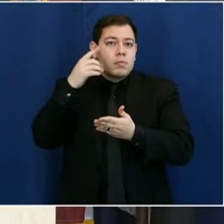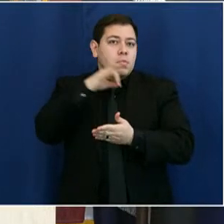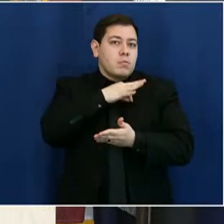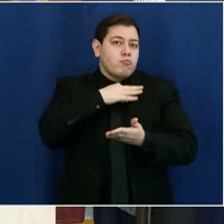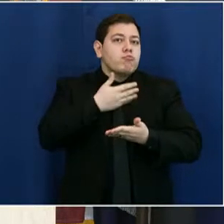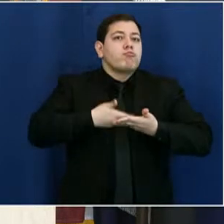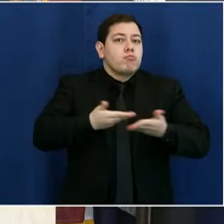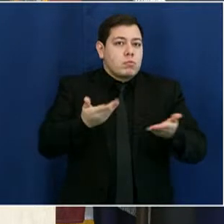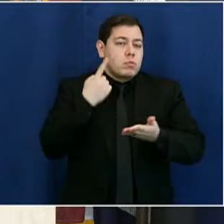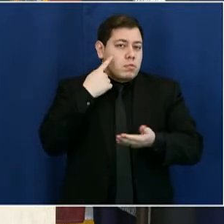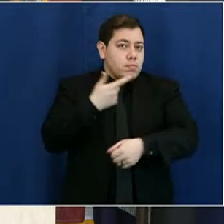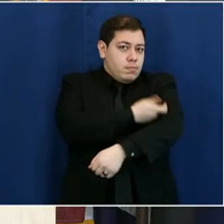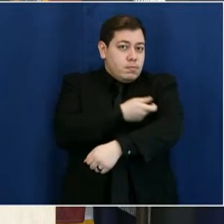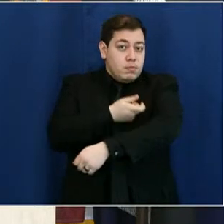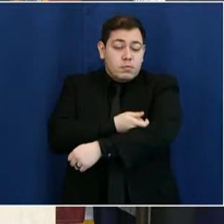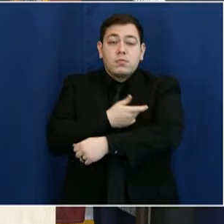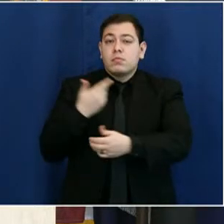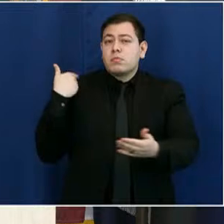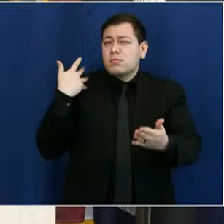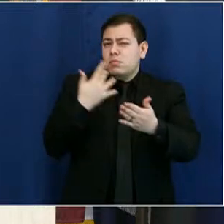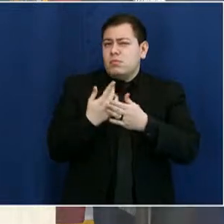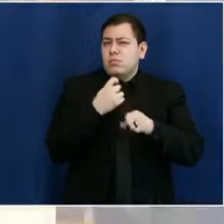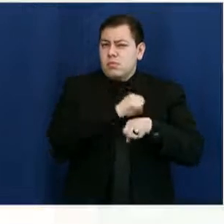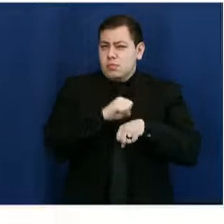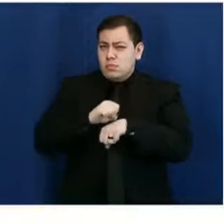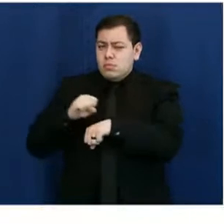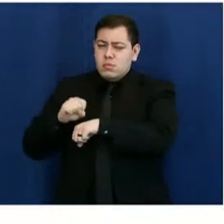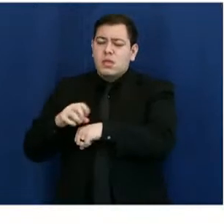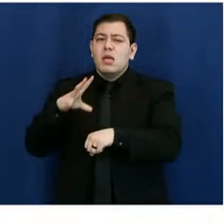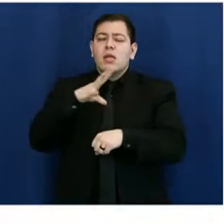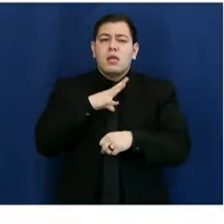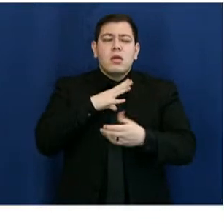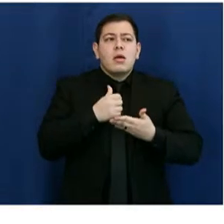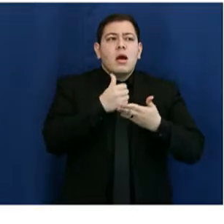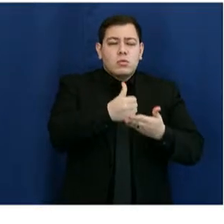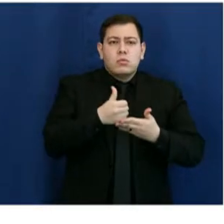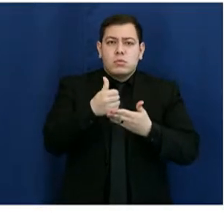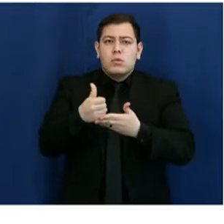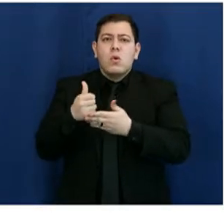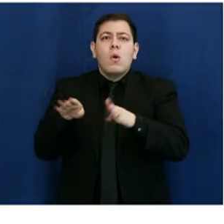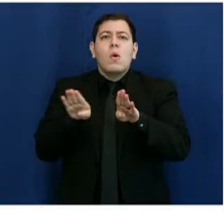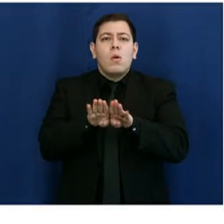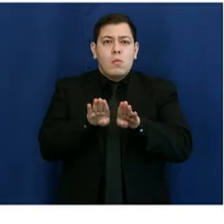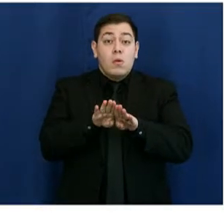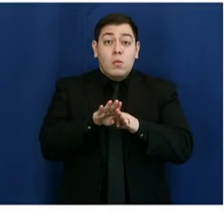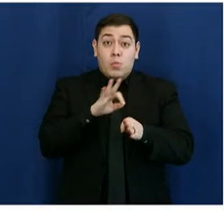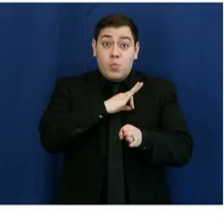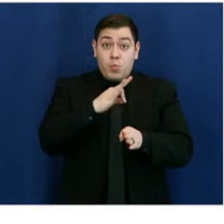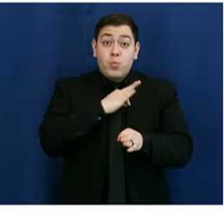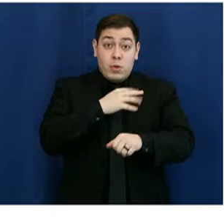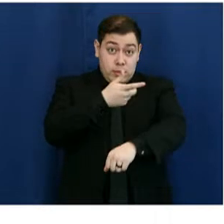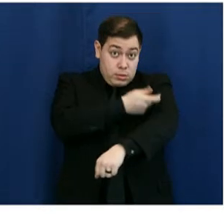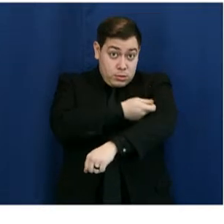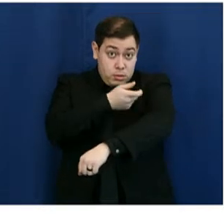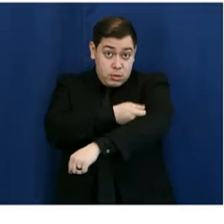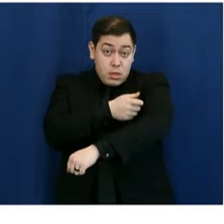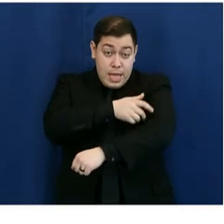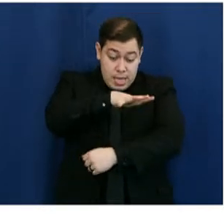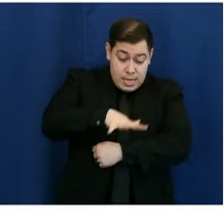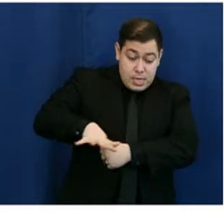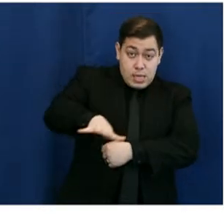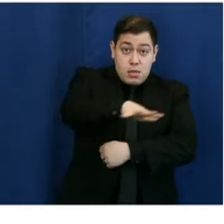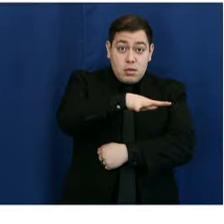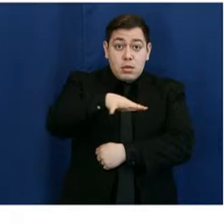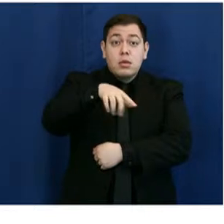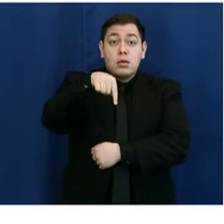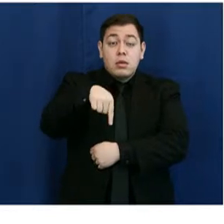2 semanas hemos creado intervenciones específicamente para aumentar el número de vacunas en el